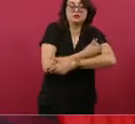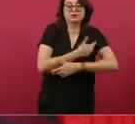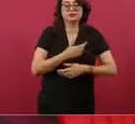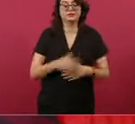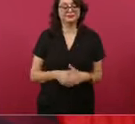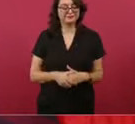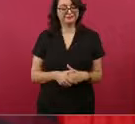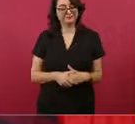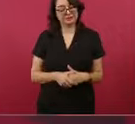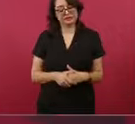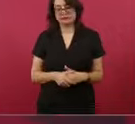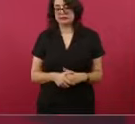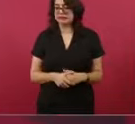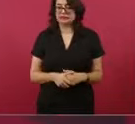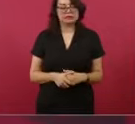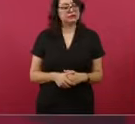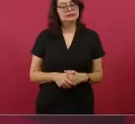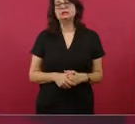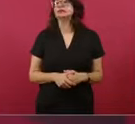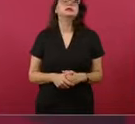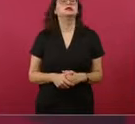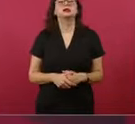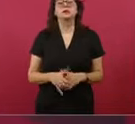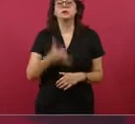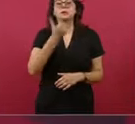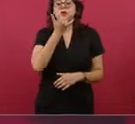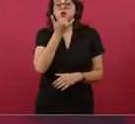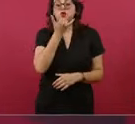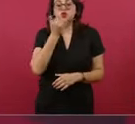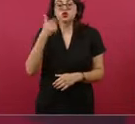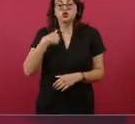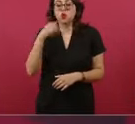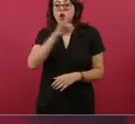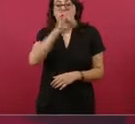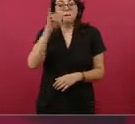yo nunca lo vi, pero lo respeto.